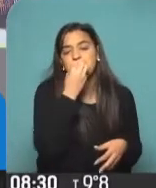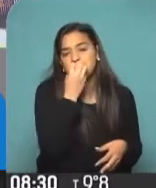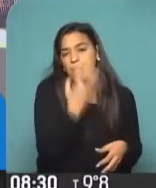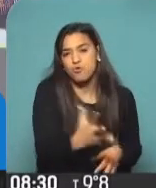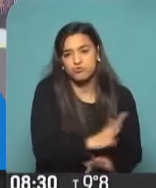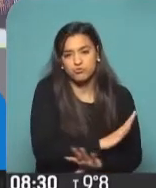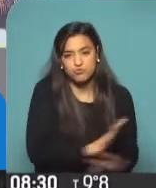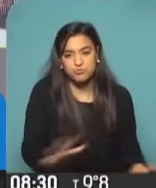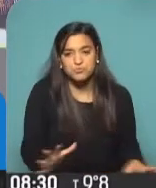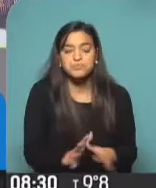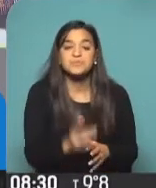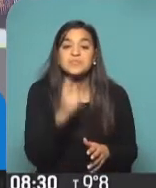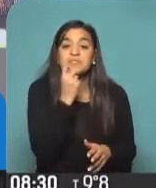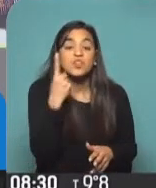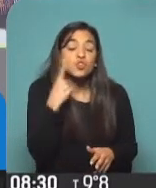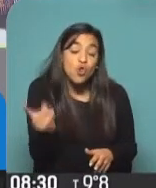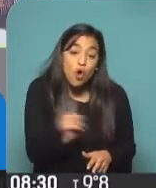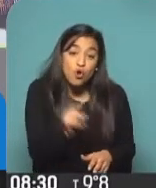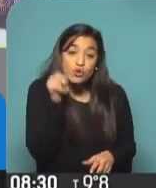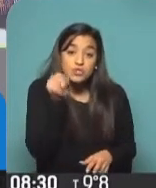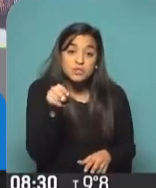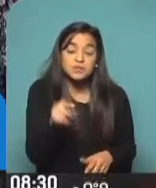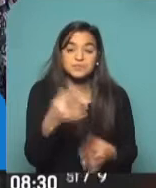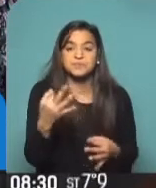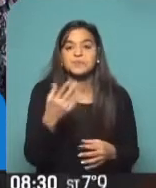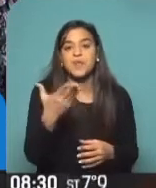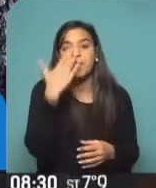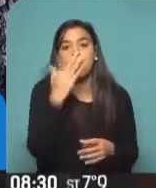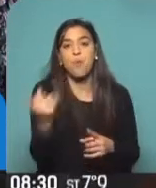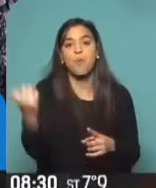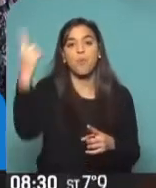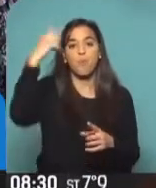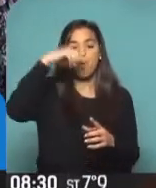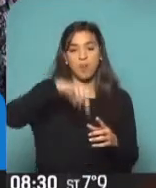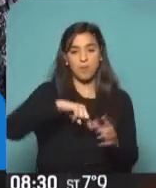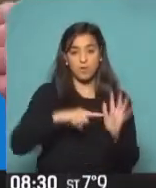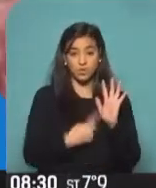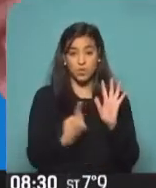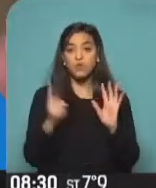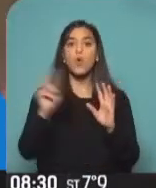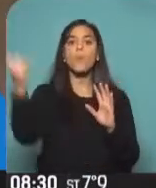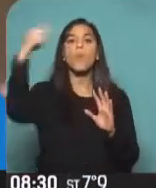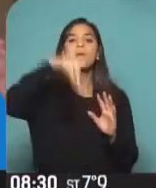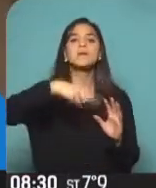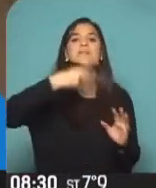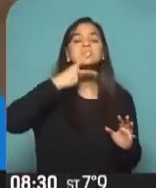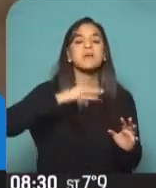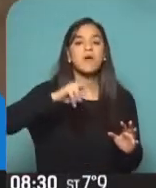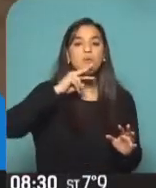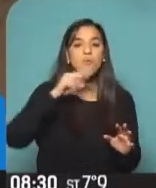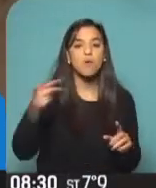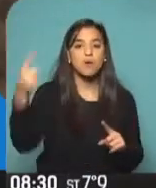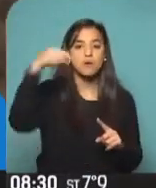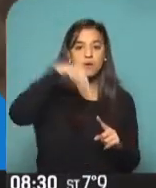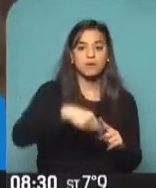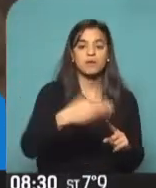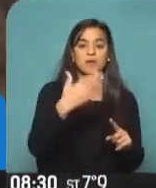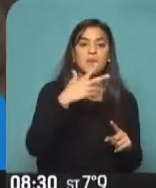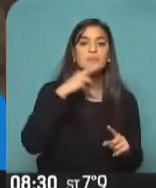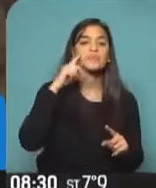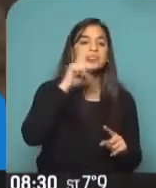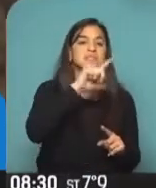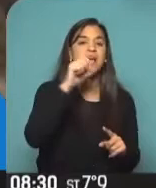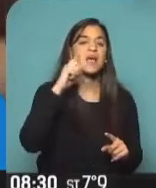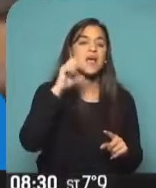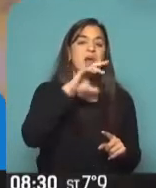el que no conoce eso y después volverse obras él no vuelve a san juan de san juan vuelve a villa carlos paz y de